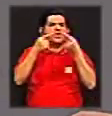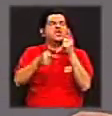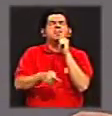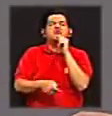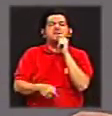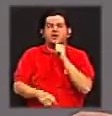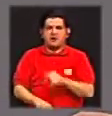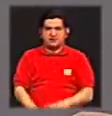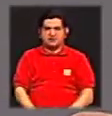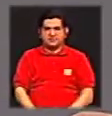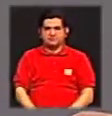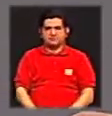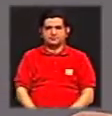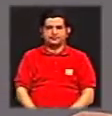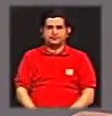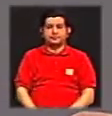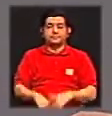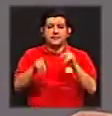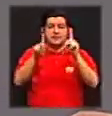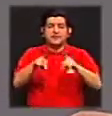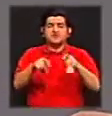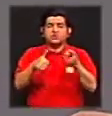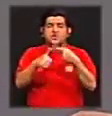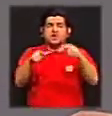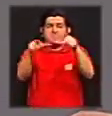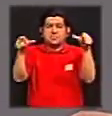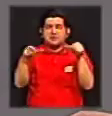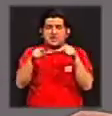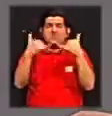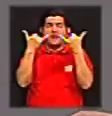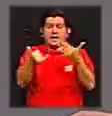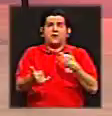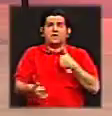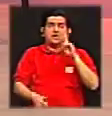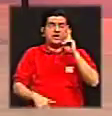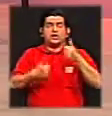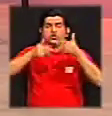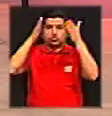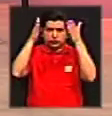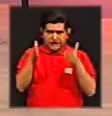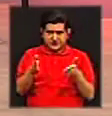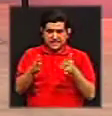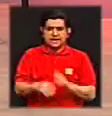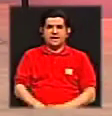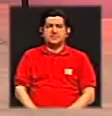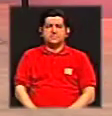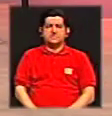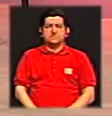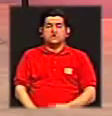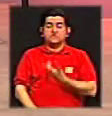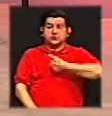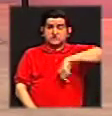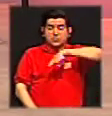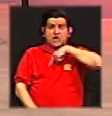ronda, quién va en primer lugar. En este momento tenemos dos candidatos que están, según